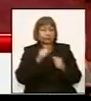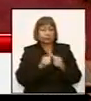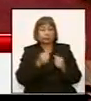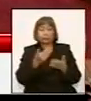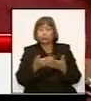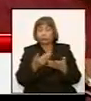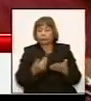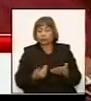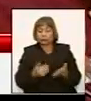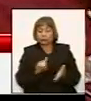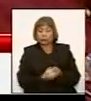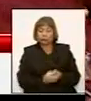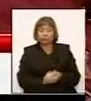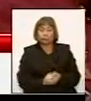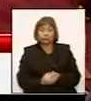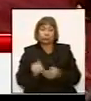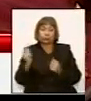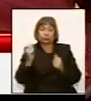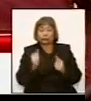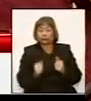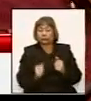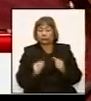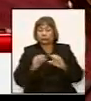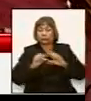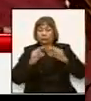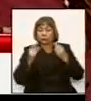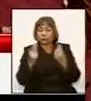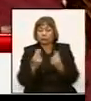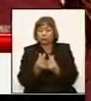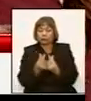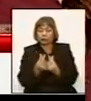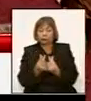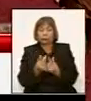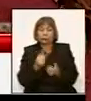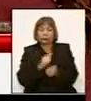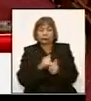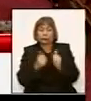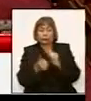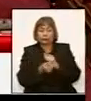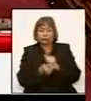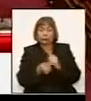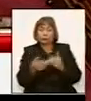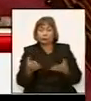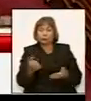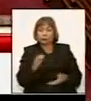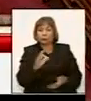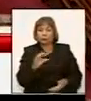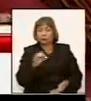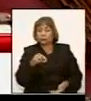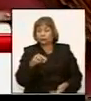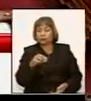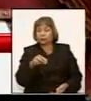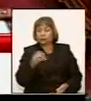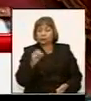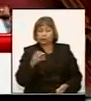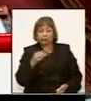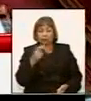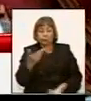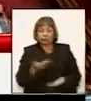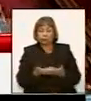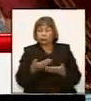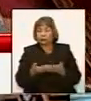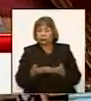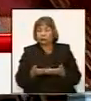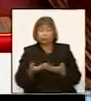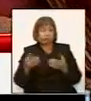iniciativas del Poder Ejecutivo, del Grupo Parlamentario de Peruanos para el Cambio y también de Fuerza Popular. No son dictámenes que